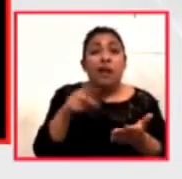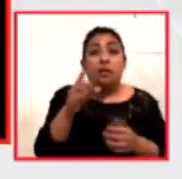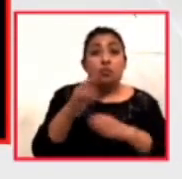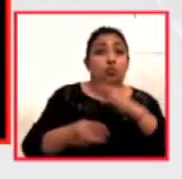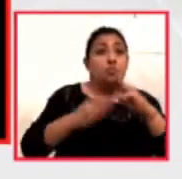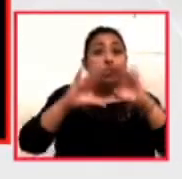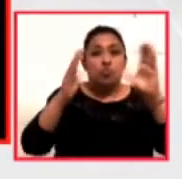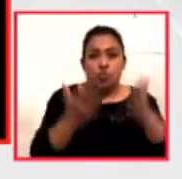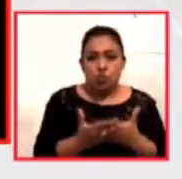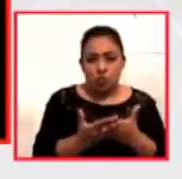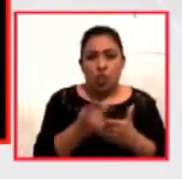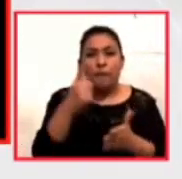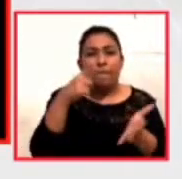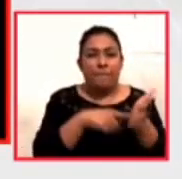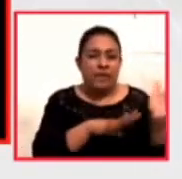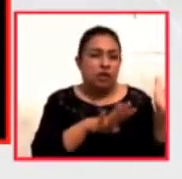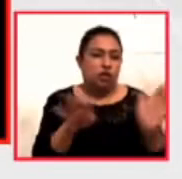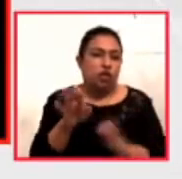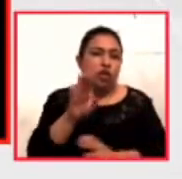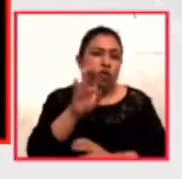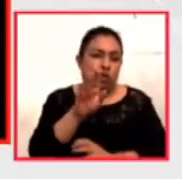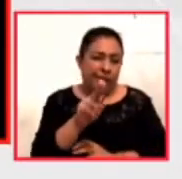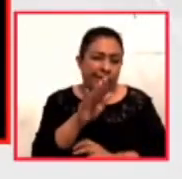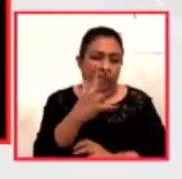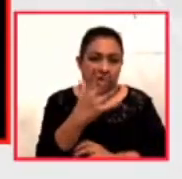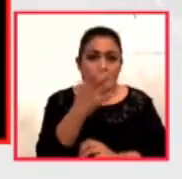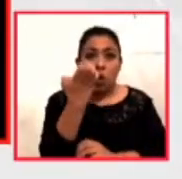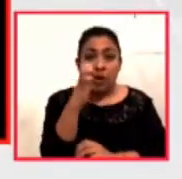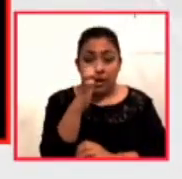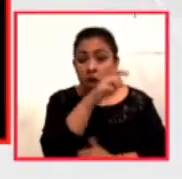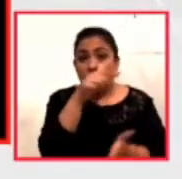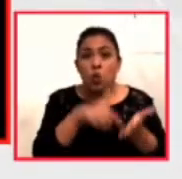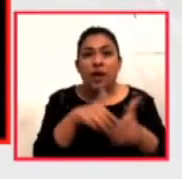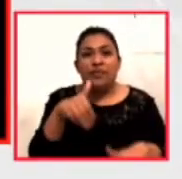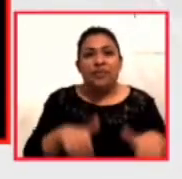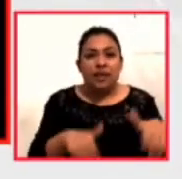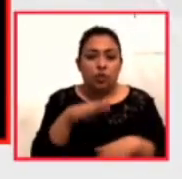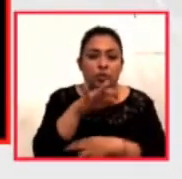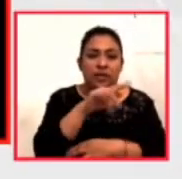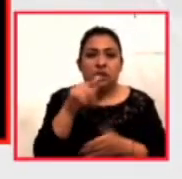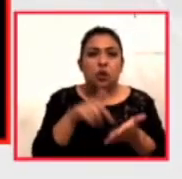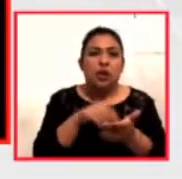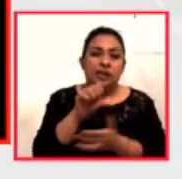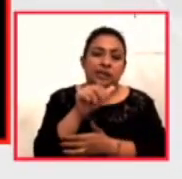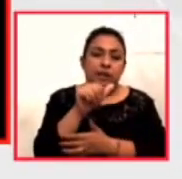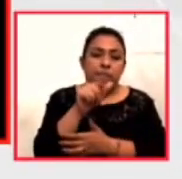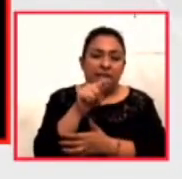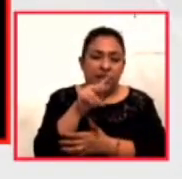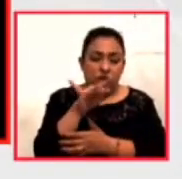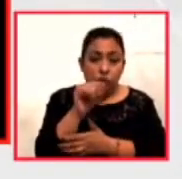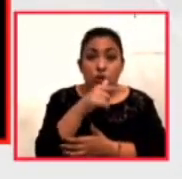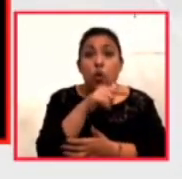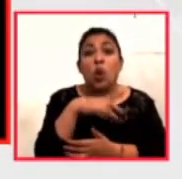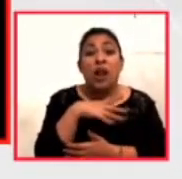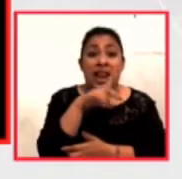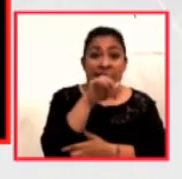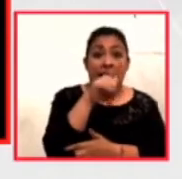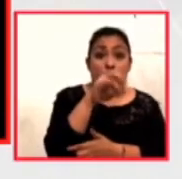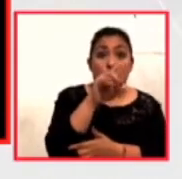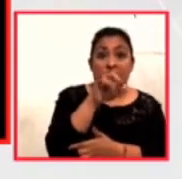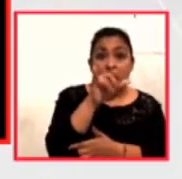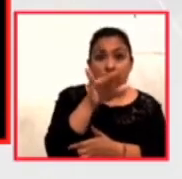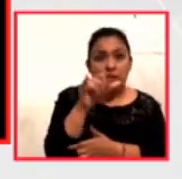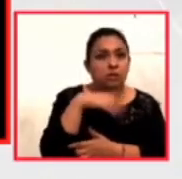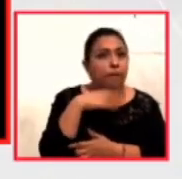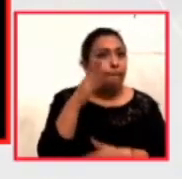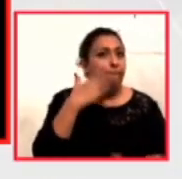En enero de 1895, en el Teatro Mariinsky de San Petersburgo, el Lago de los Cisnes alcanzó el éxito que le ha